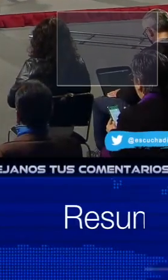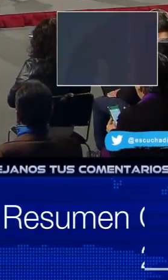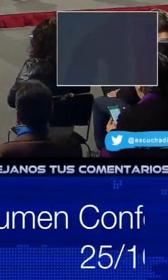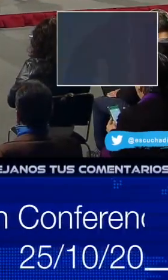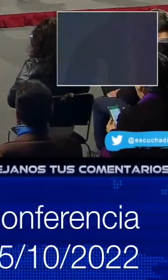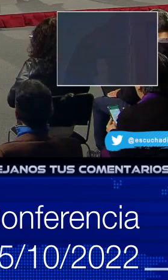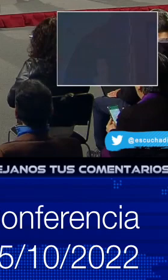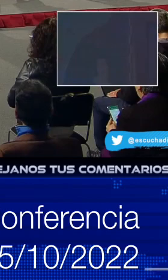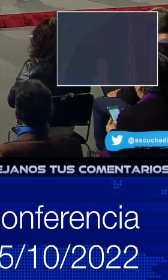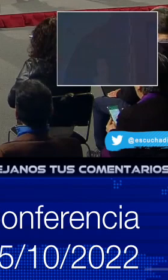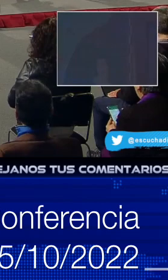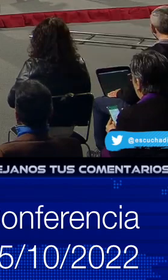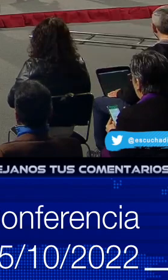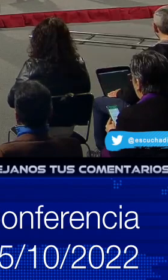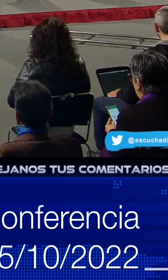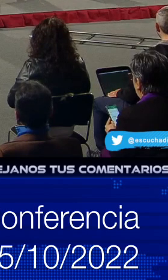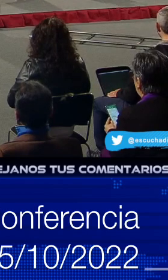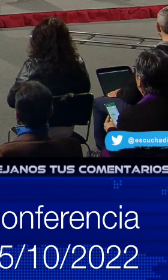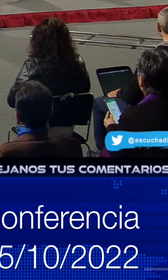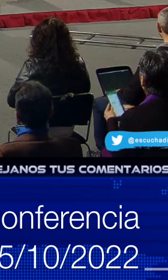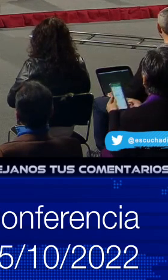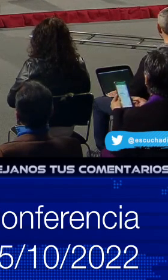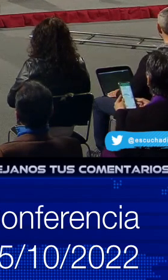Vamos a